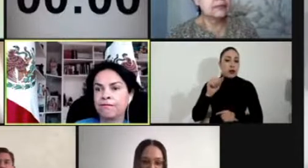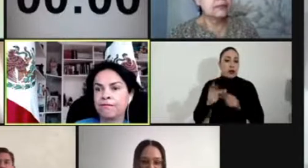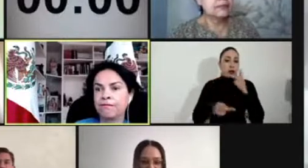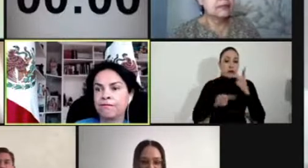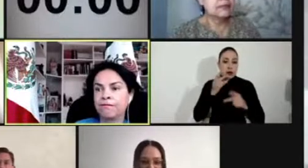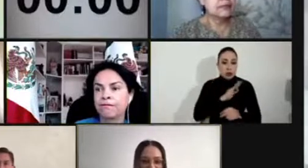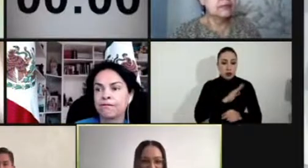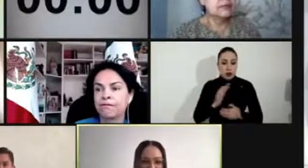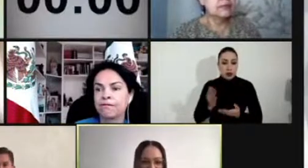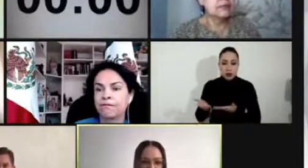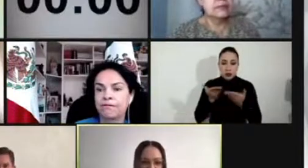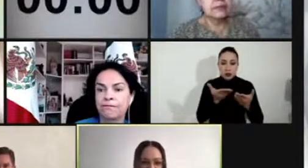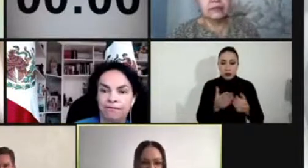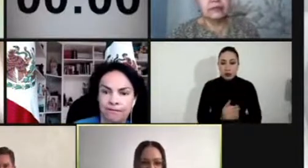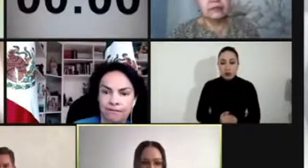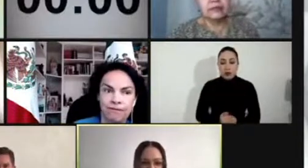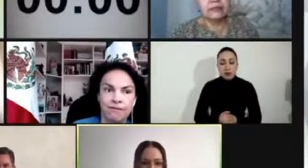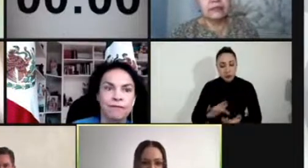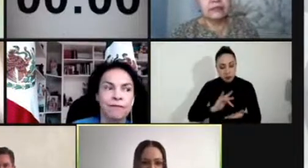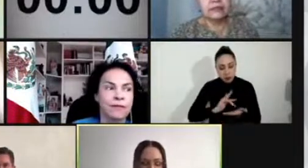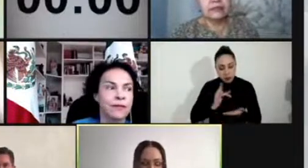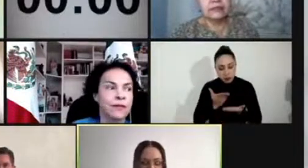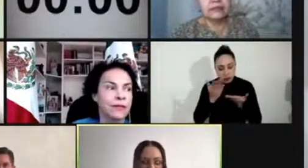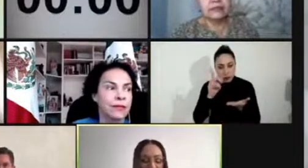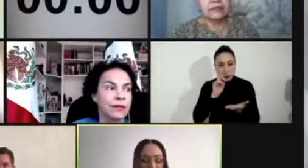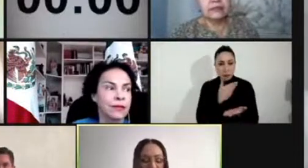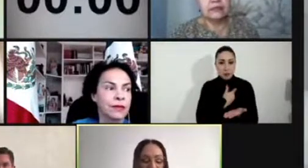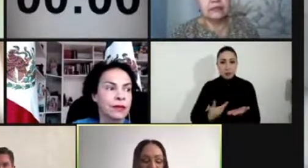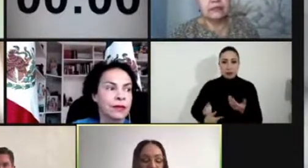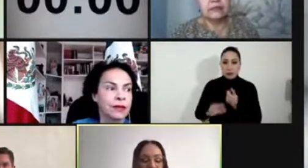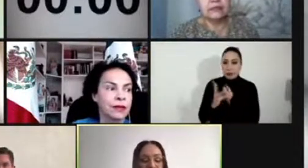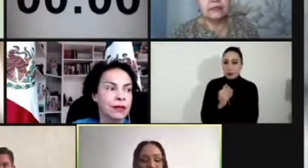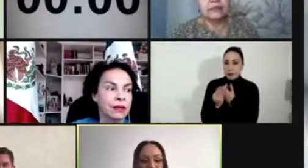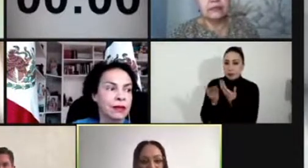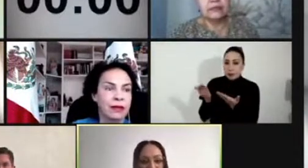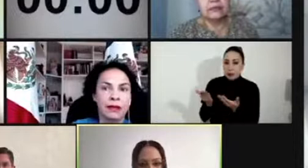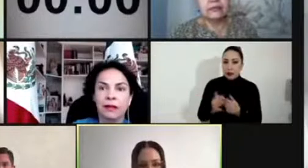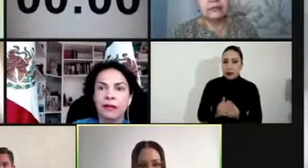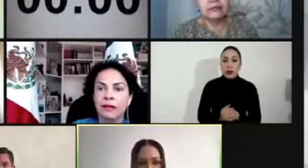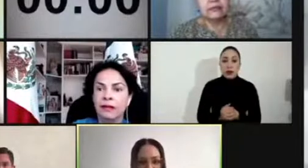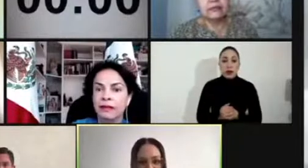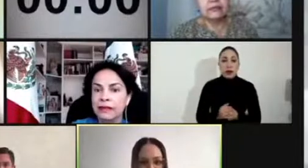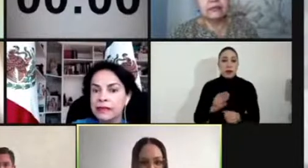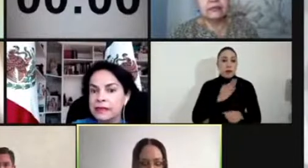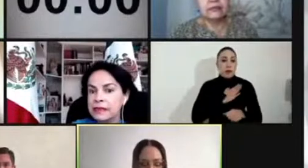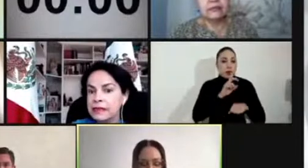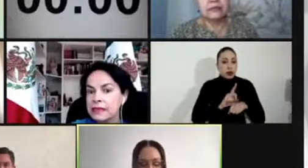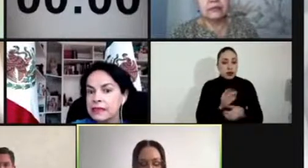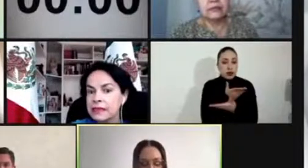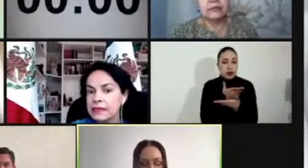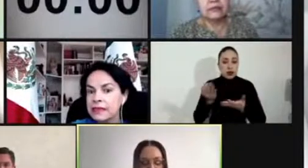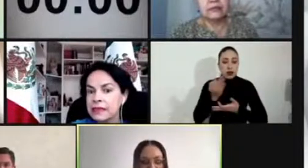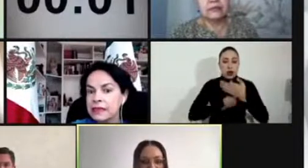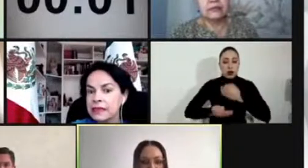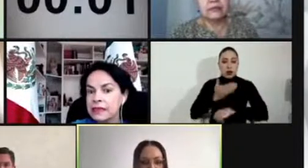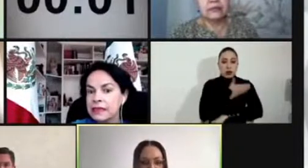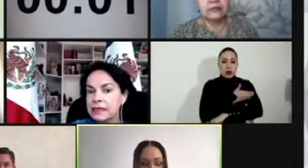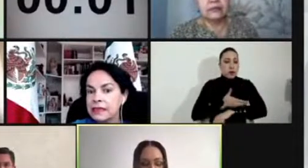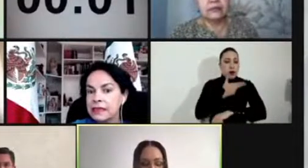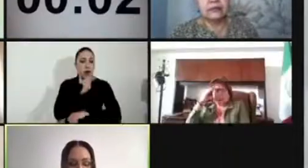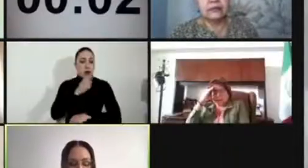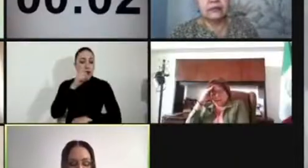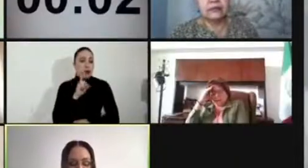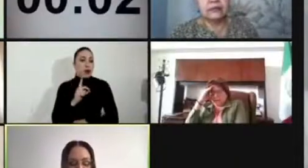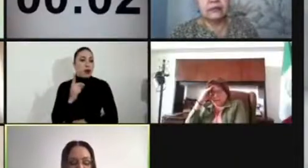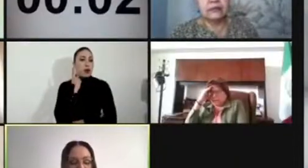Muchas gracias, diputada presidenta. Con su venia. Excelente día, diputadas y diputados, y a las personas que nos siguen